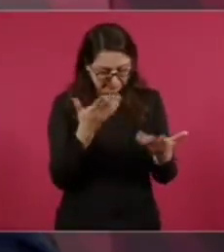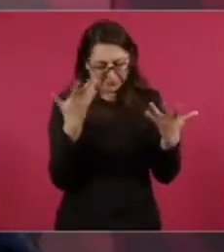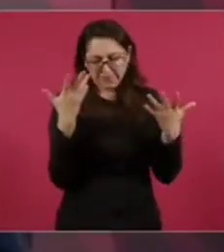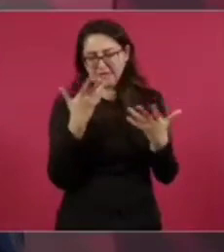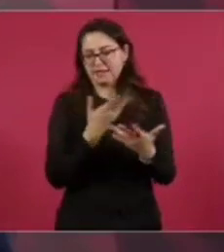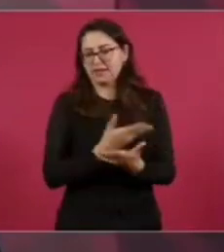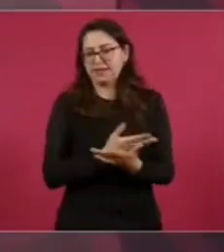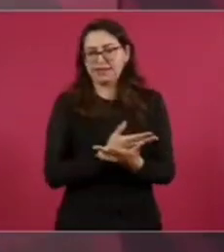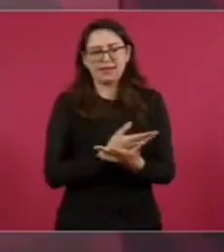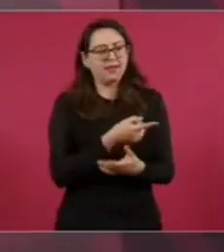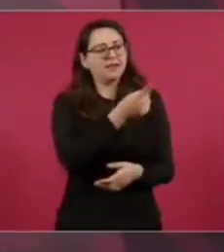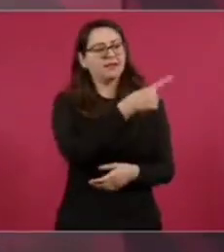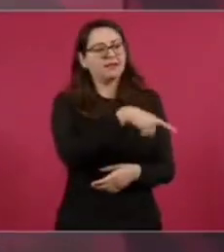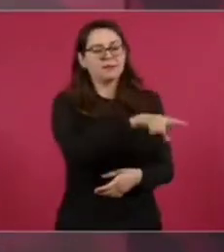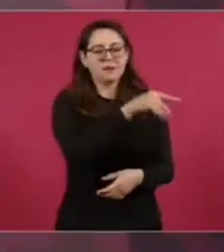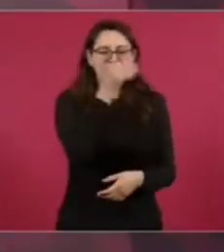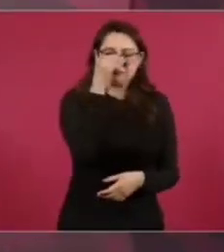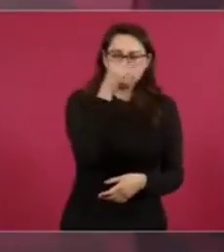Entonces,